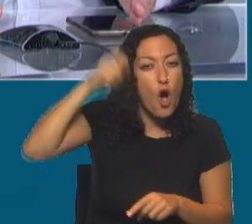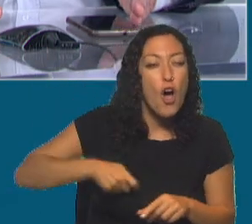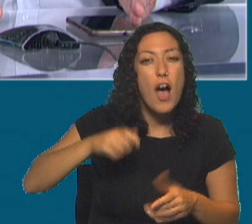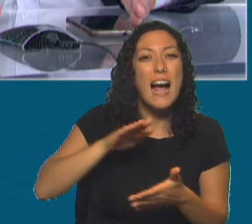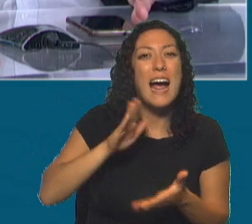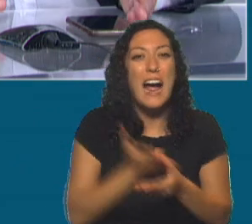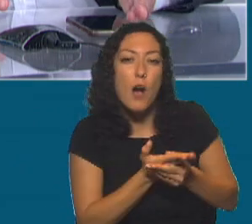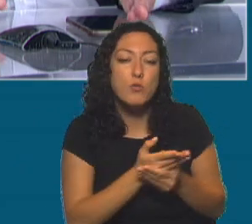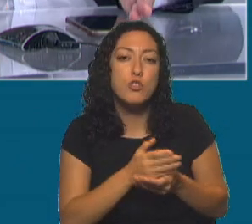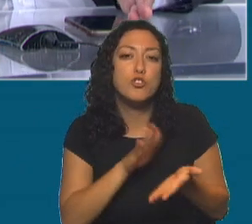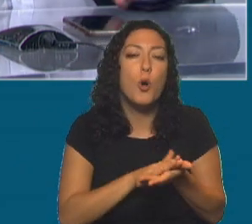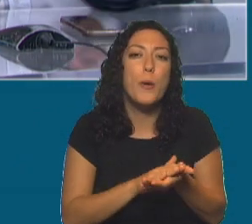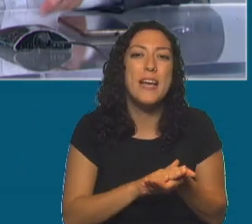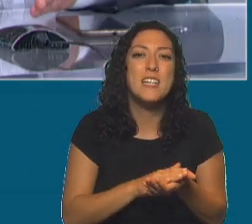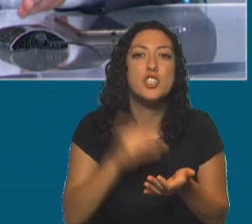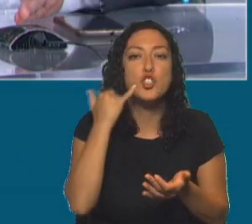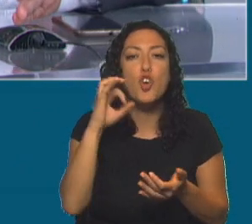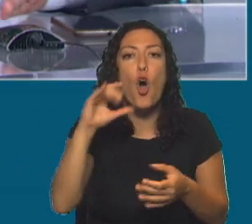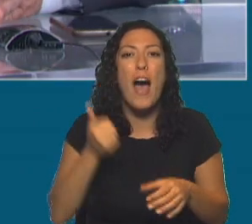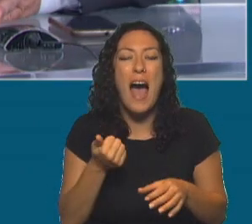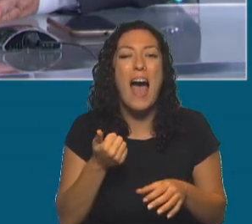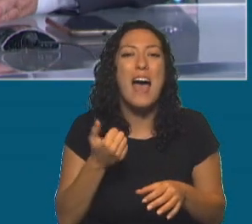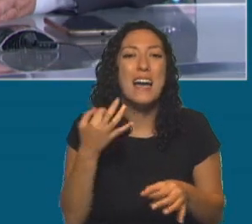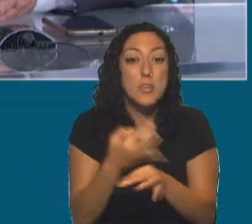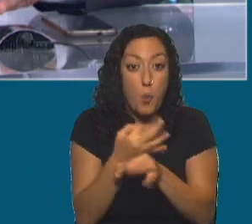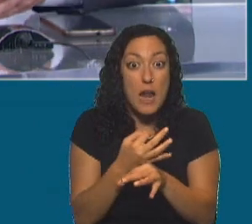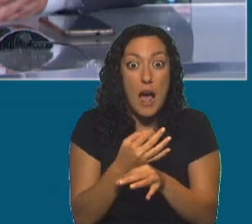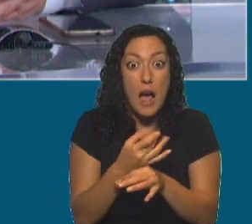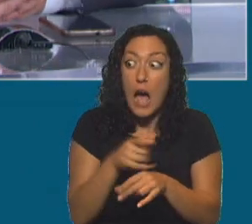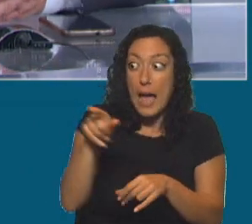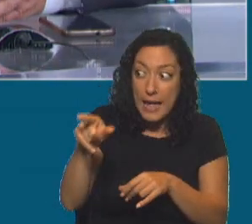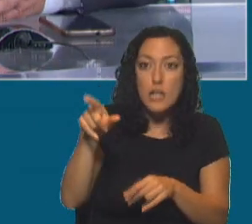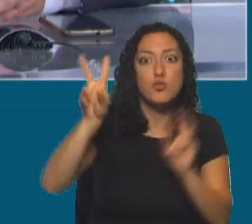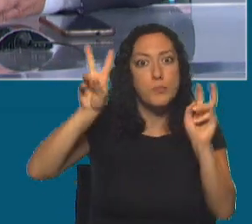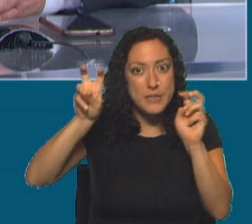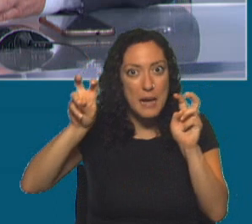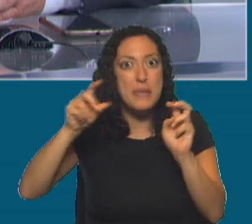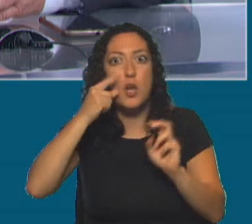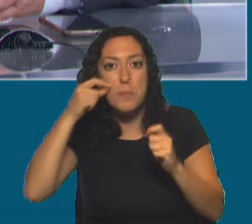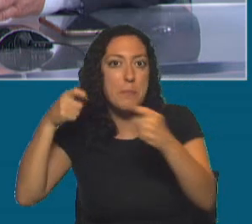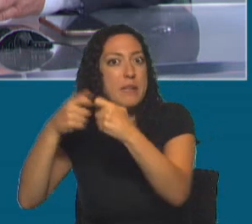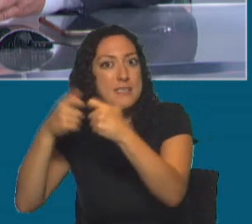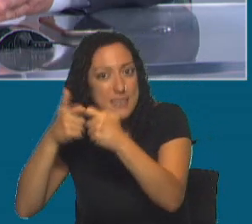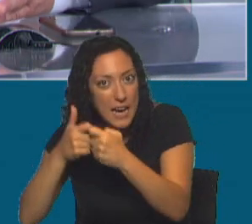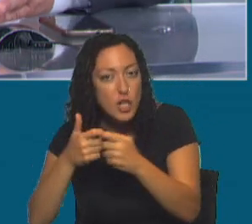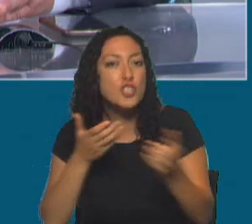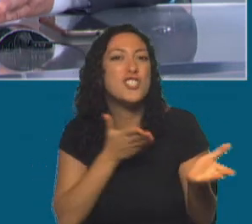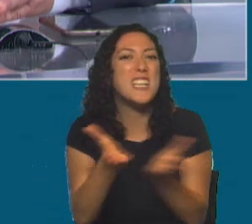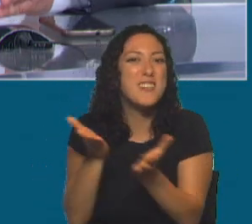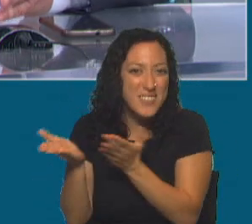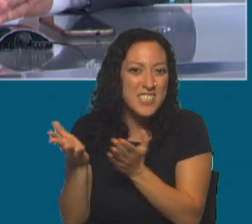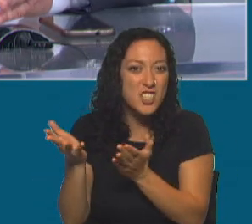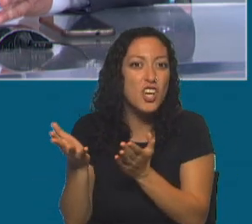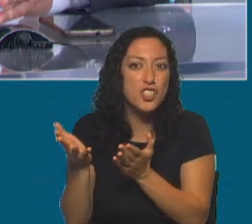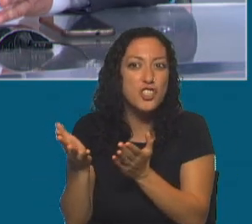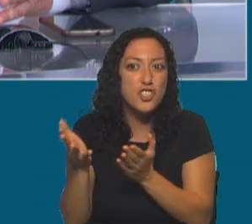la escuela de yoga, Stornelli dijo que Blaquier era uno de los hombres que supuestamente requería los servicios de esa suerte